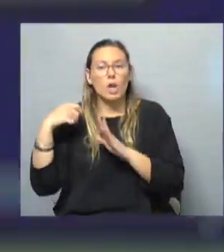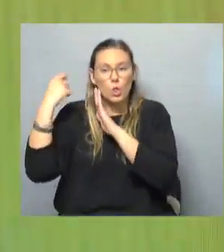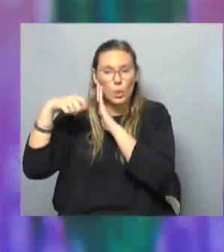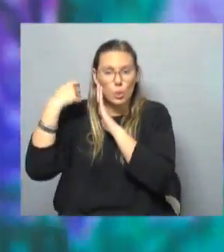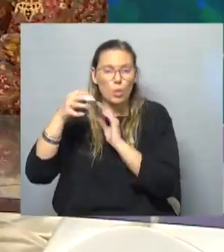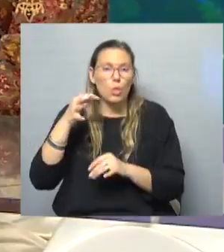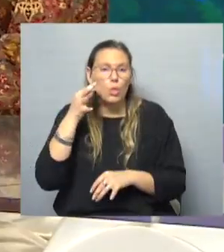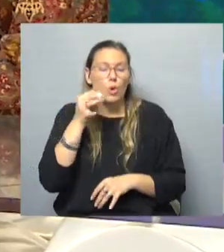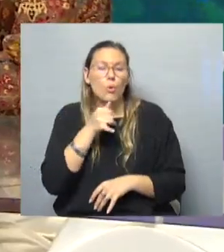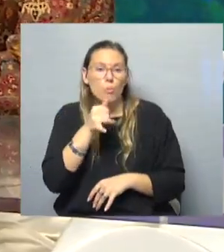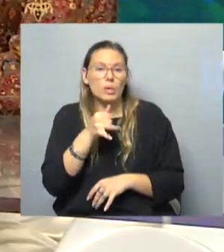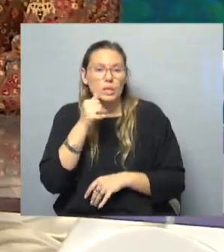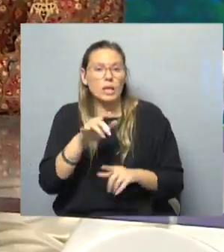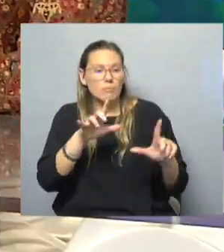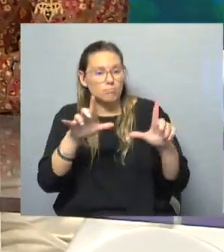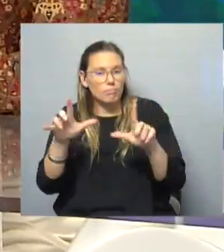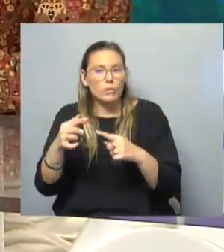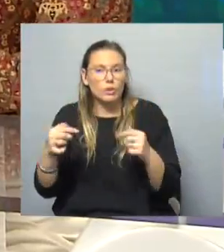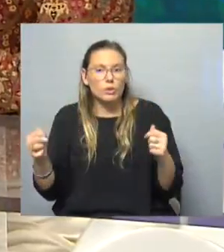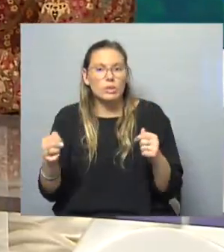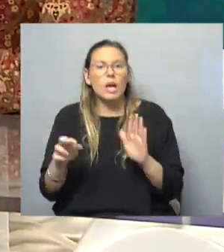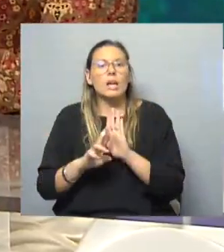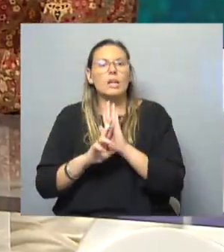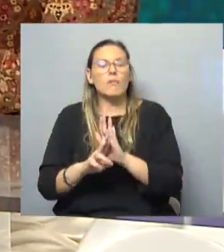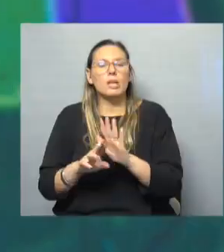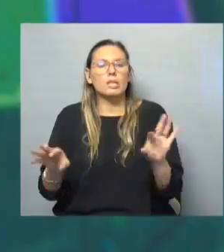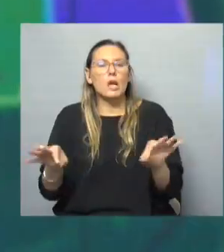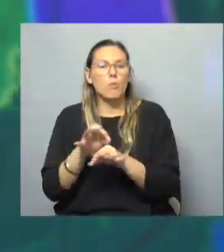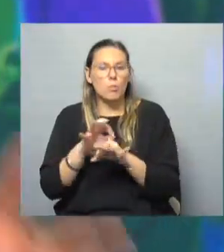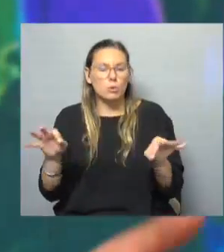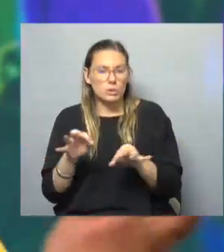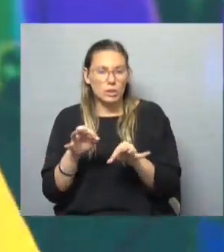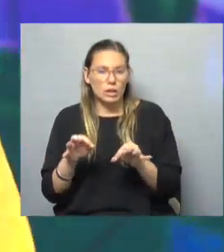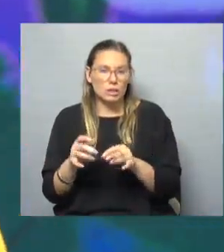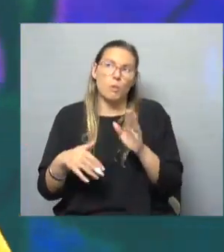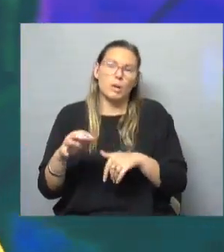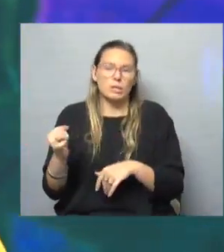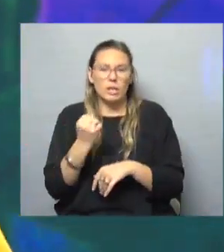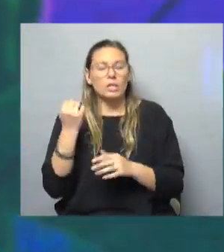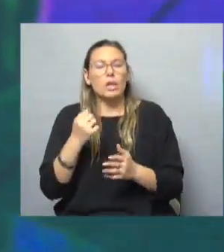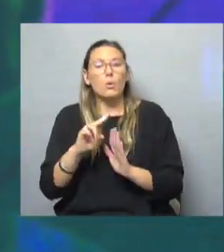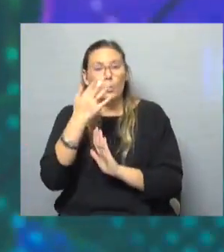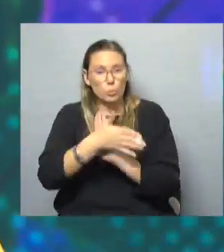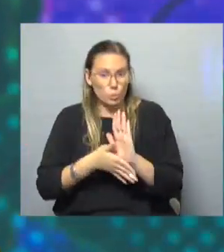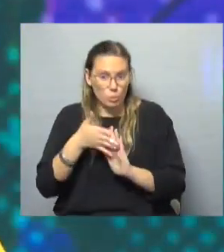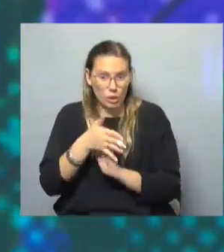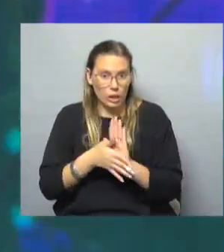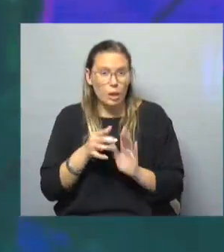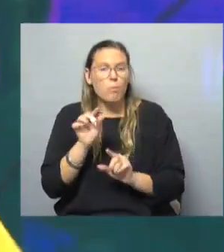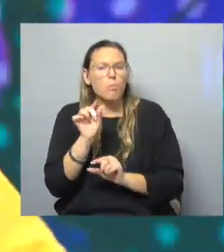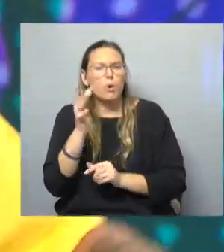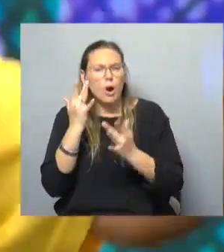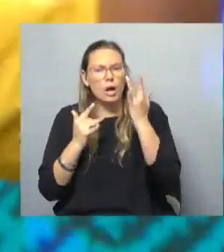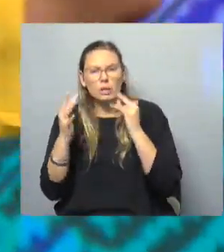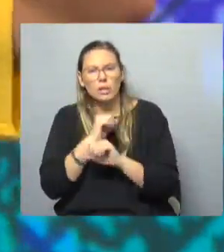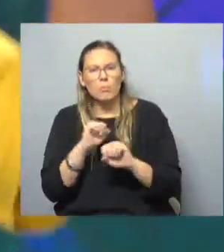la verdad tiene imágenes exclusivas de un referente de la música popular, sino el referente de todo Uruguay, porque me parece pocos artistas pueden